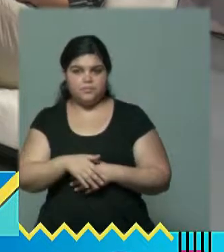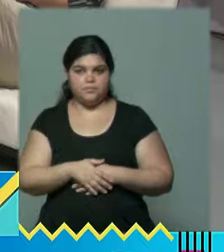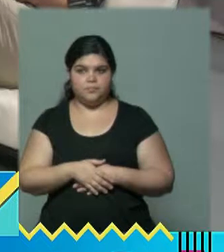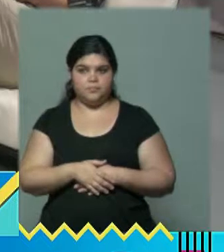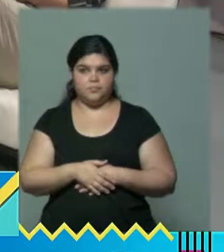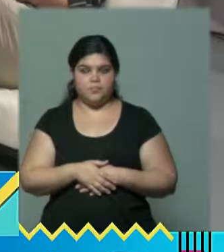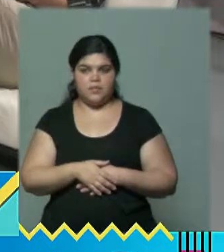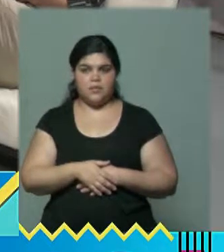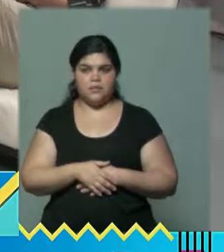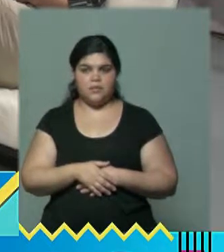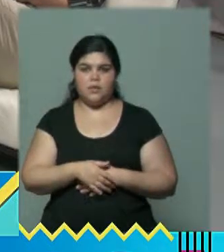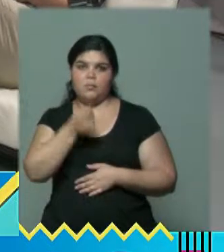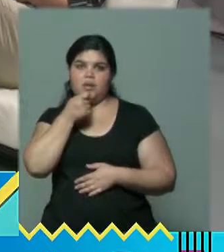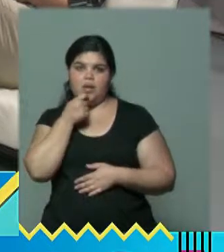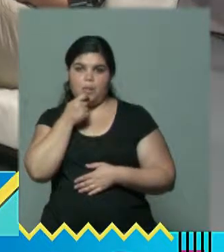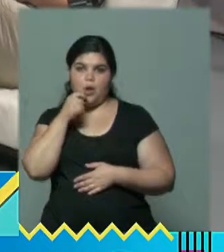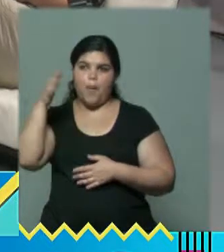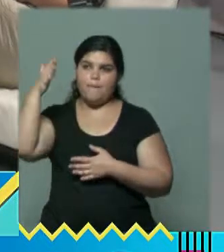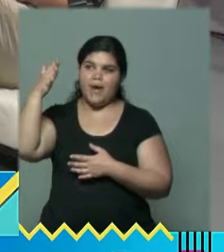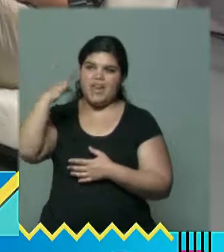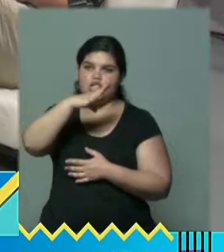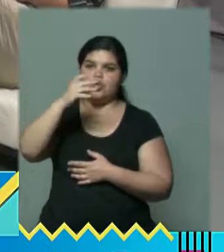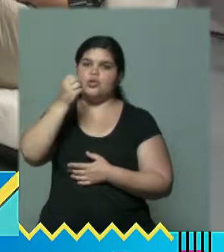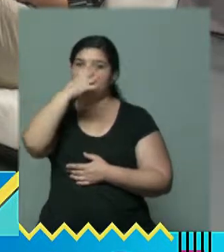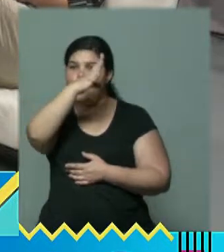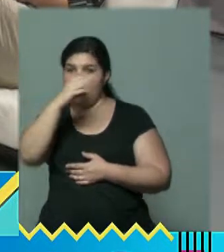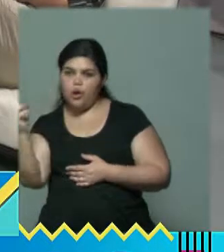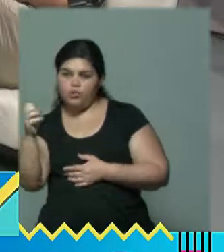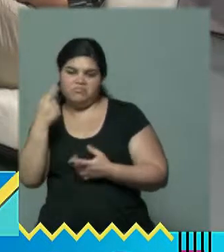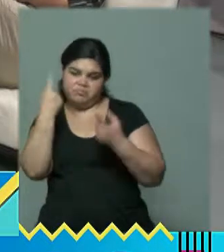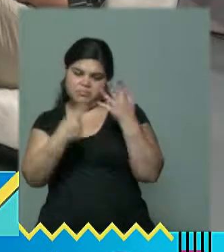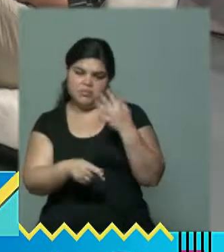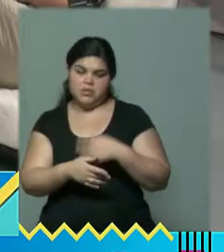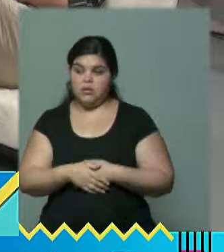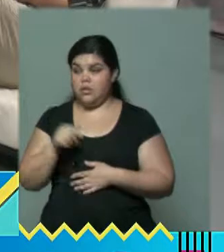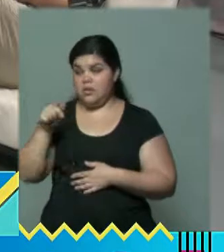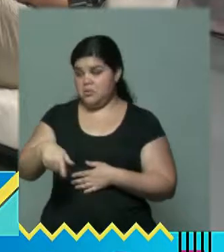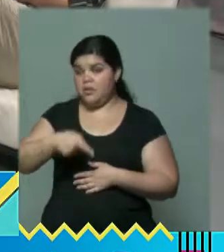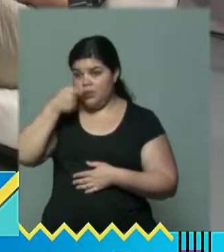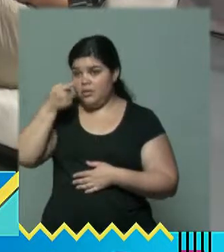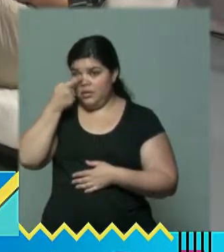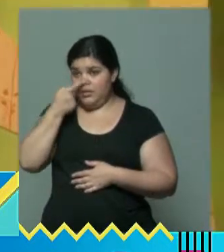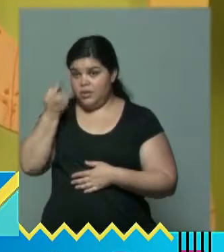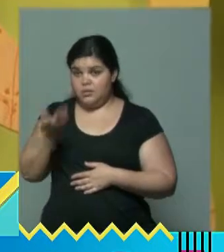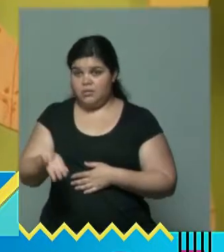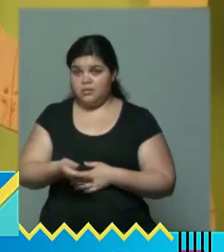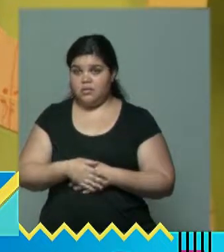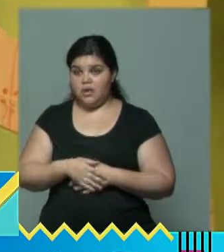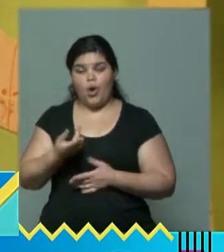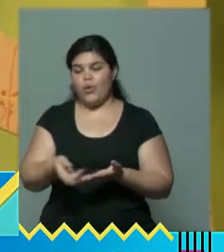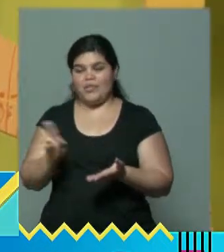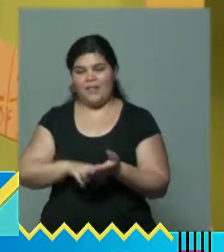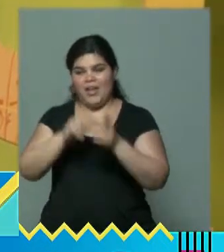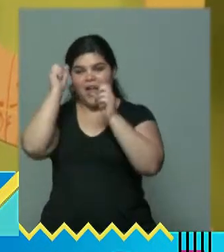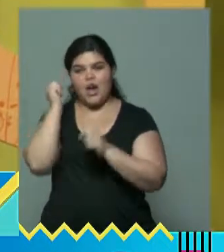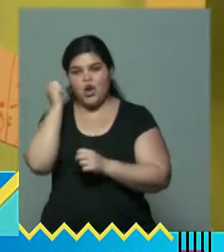por tener sus paneles solares y demás. Es una solución interesante, de vuelta, digamos, va a cerrar económicamente, más allá de que